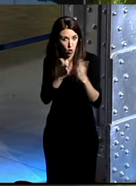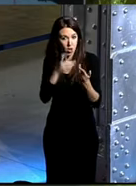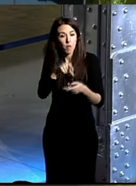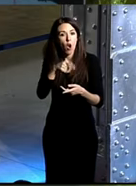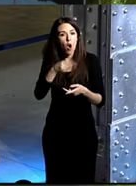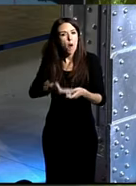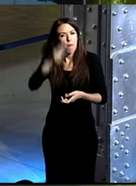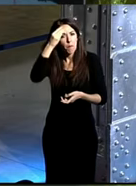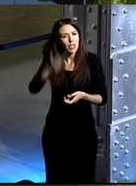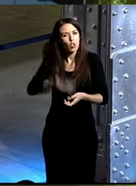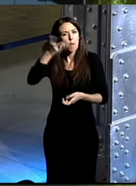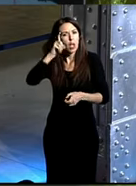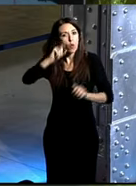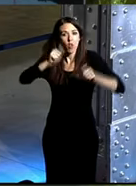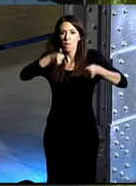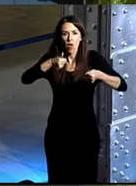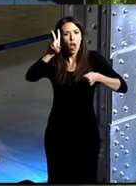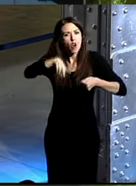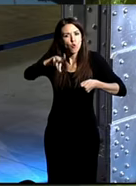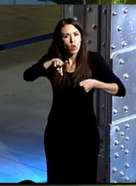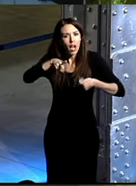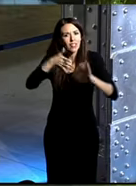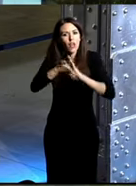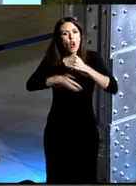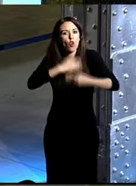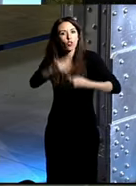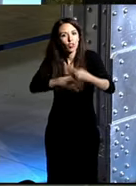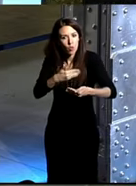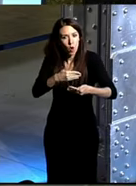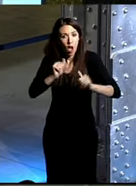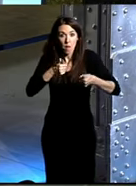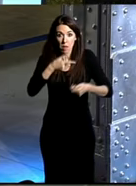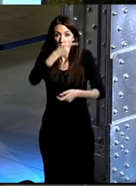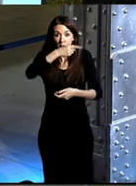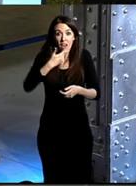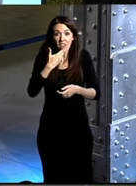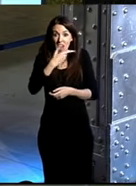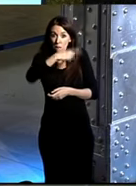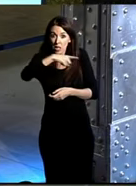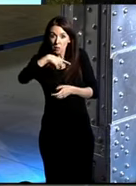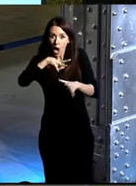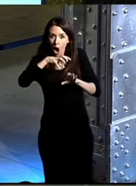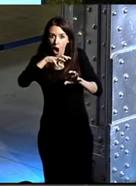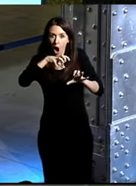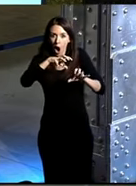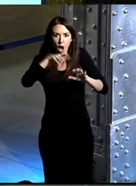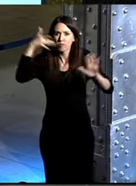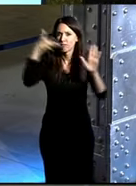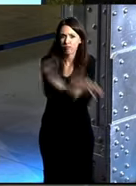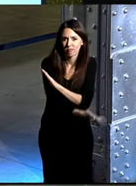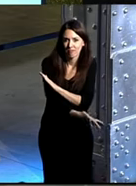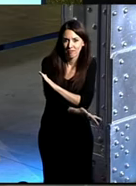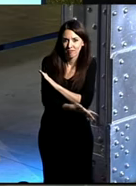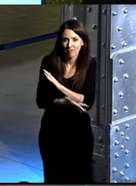que la educación nunca empieza, siempre continúa. Empezamos a aprender cuando tenemos pocos meses y seguimos aprendiendo siempre.